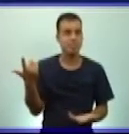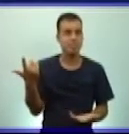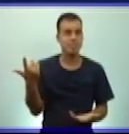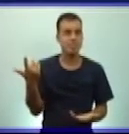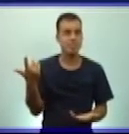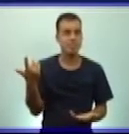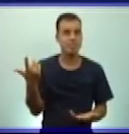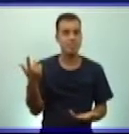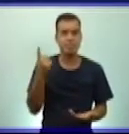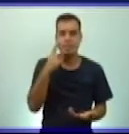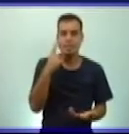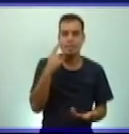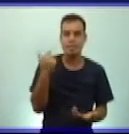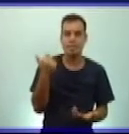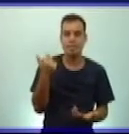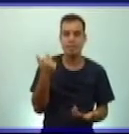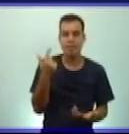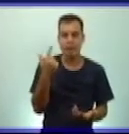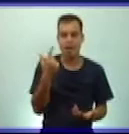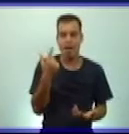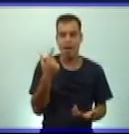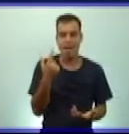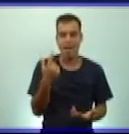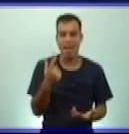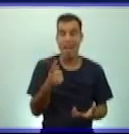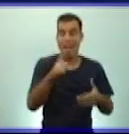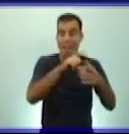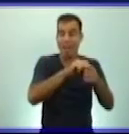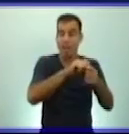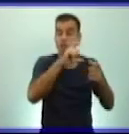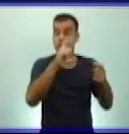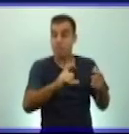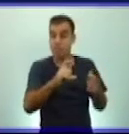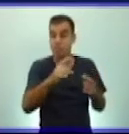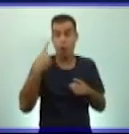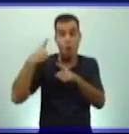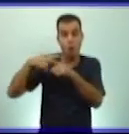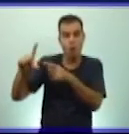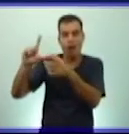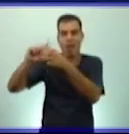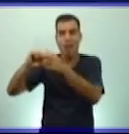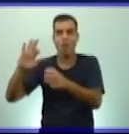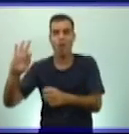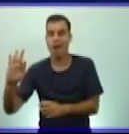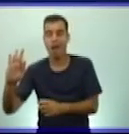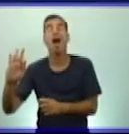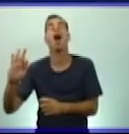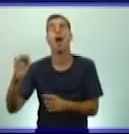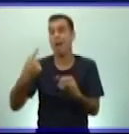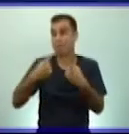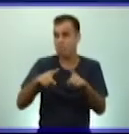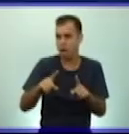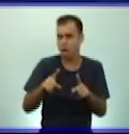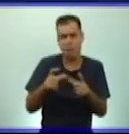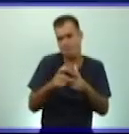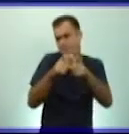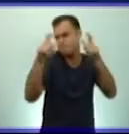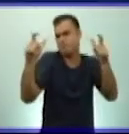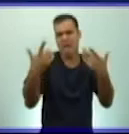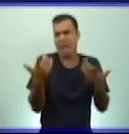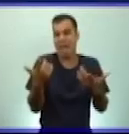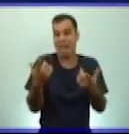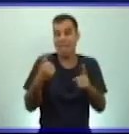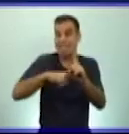está expresado en grados Celsius y grados Fahrenheit, pero realmente la temperatura se